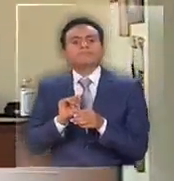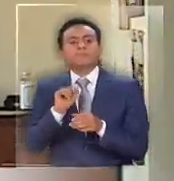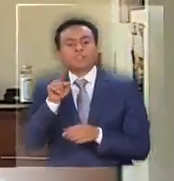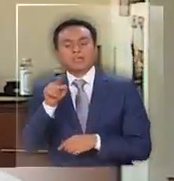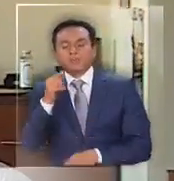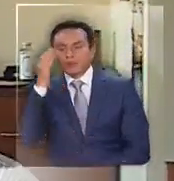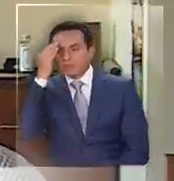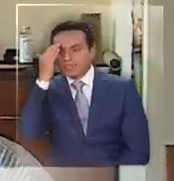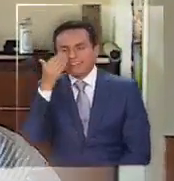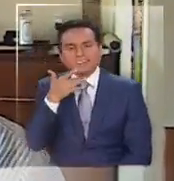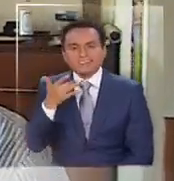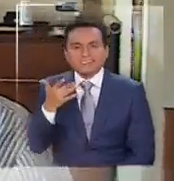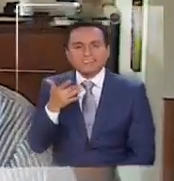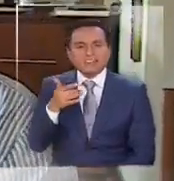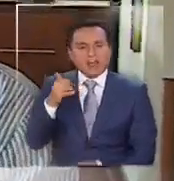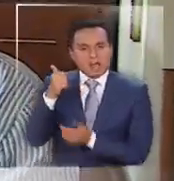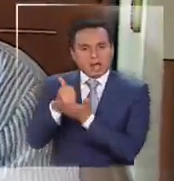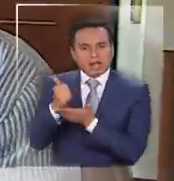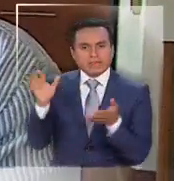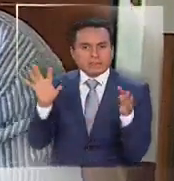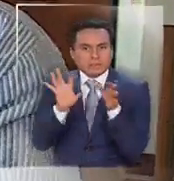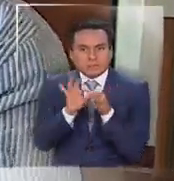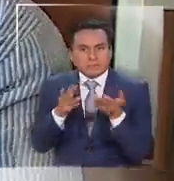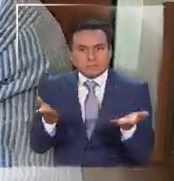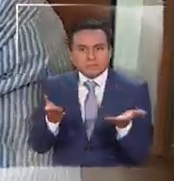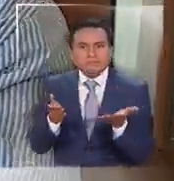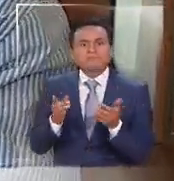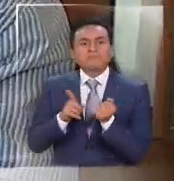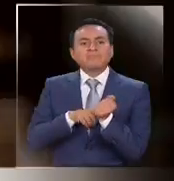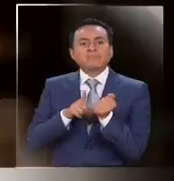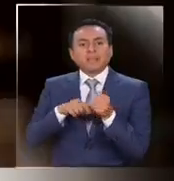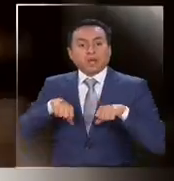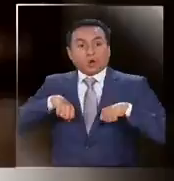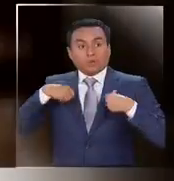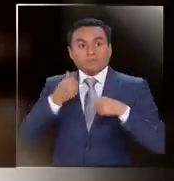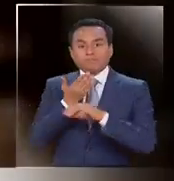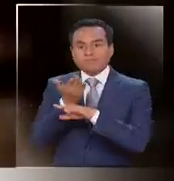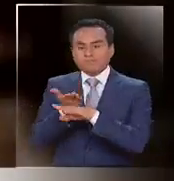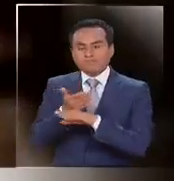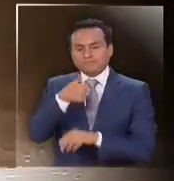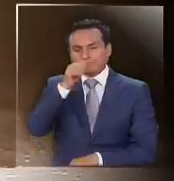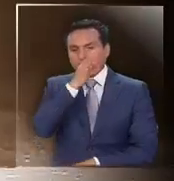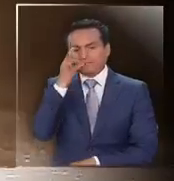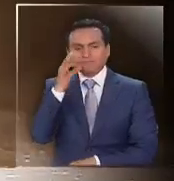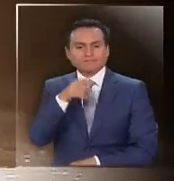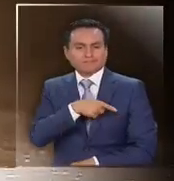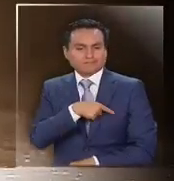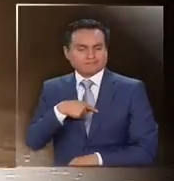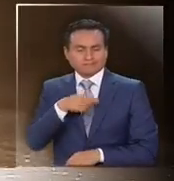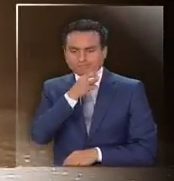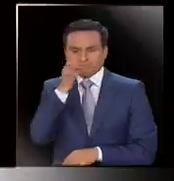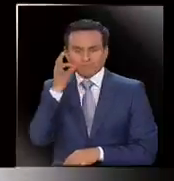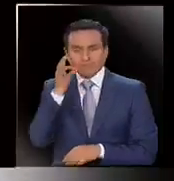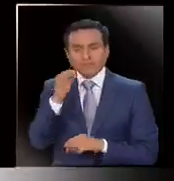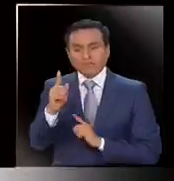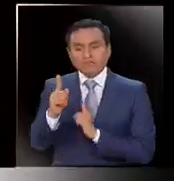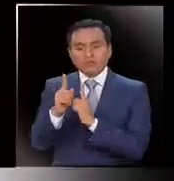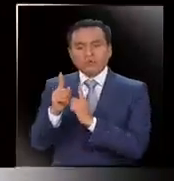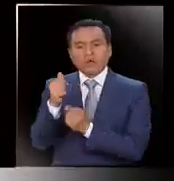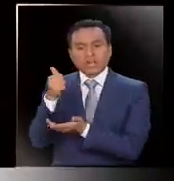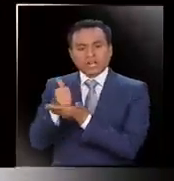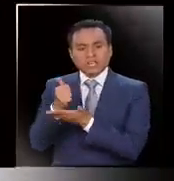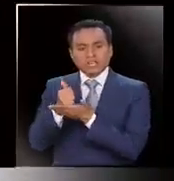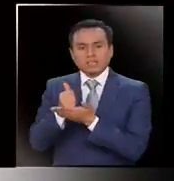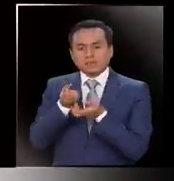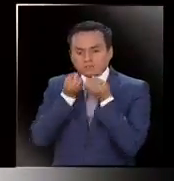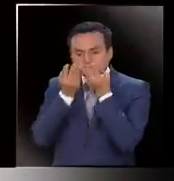Usted se preguntará qué tiene que ver el alcalde con todo esto. La familia de la joven, quien pidió absoluta reserva de su identidad, se le acercó al edil para que